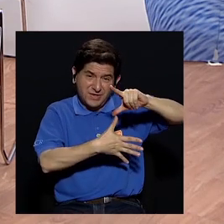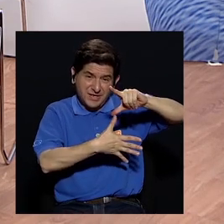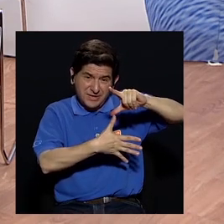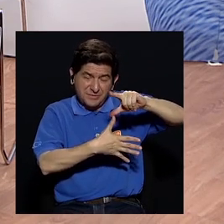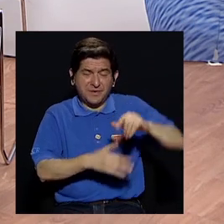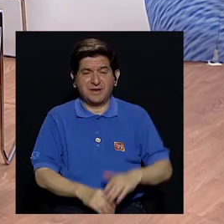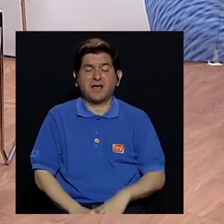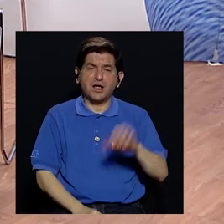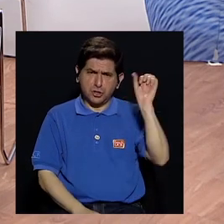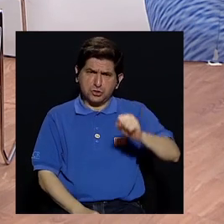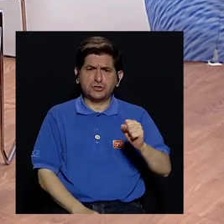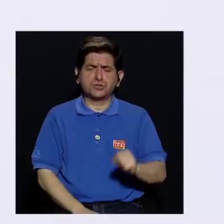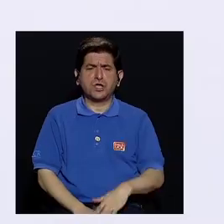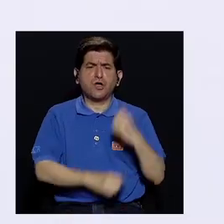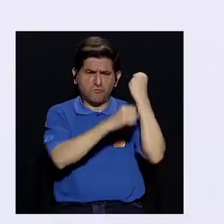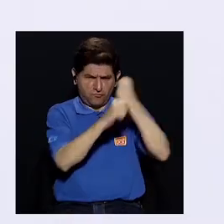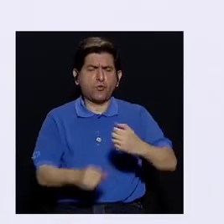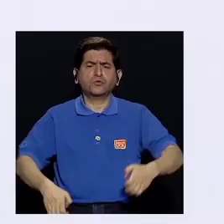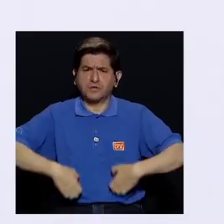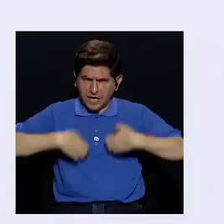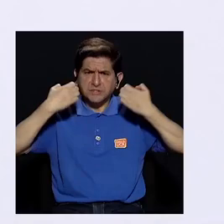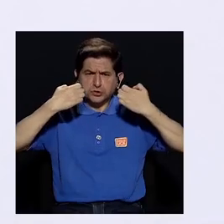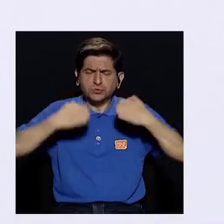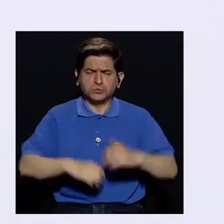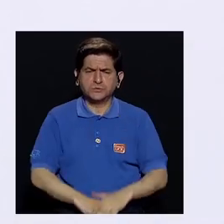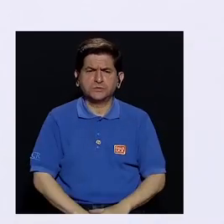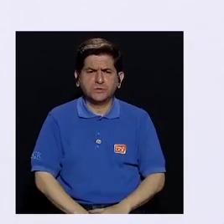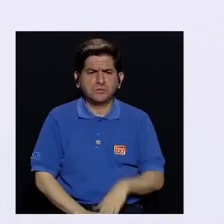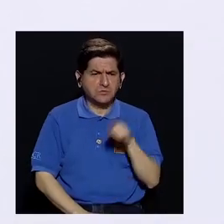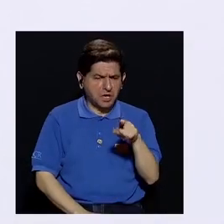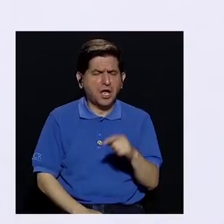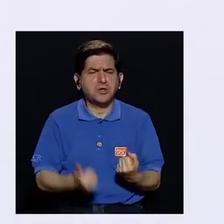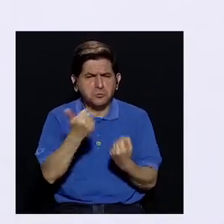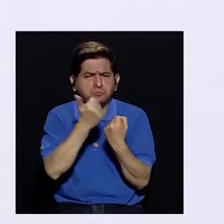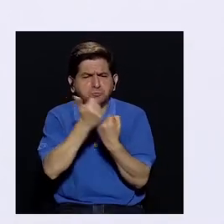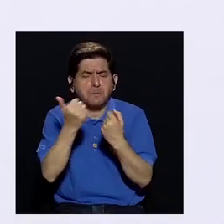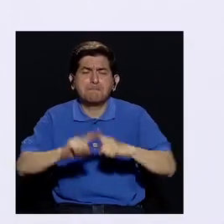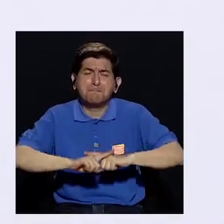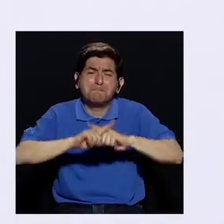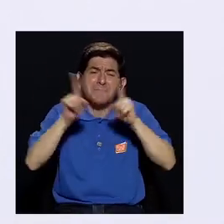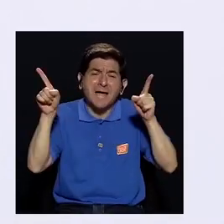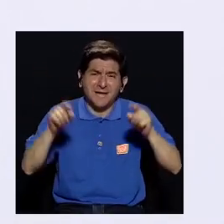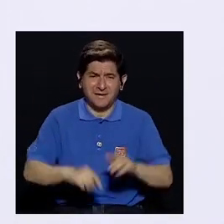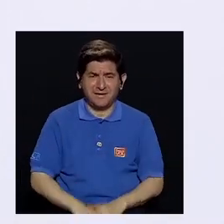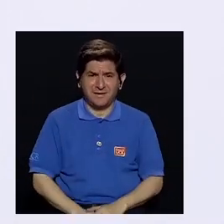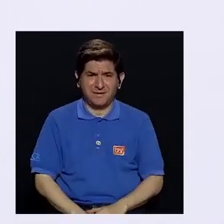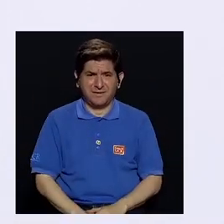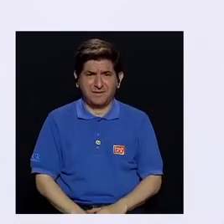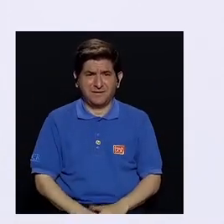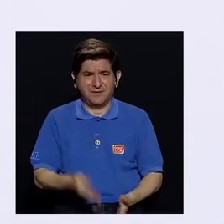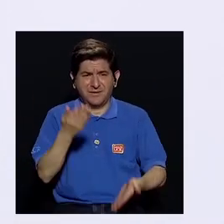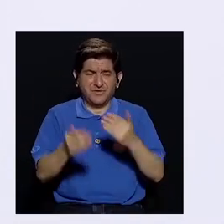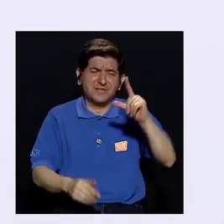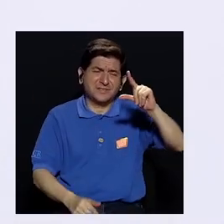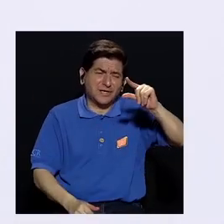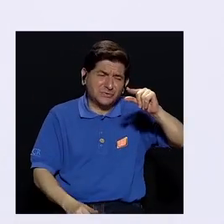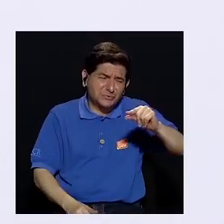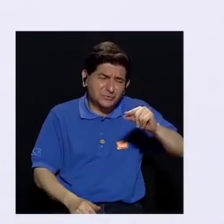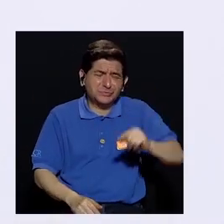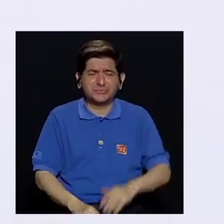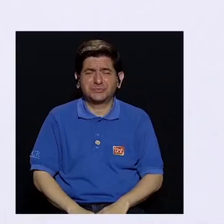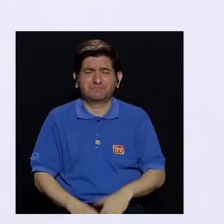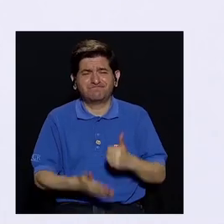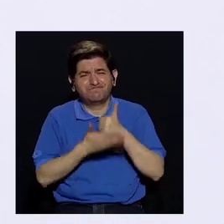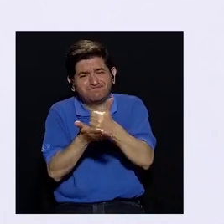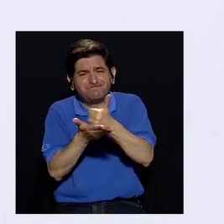son los gobiernos en toda américa latina hay sin duda algunas fundaciones que están